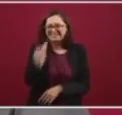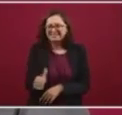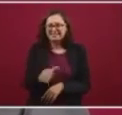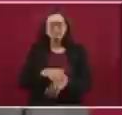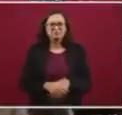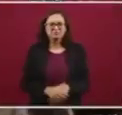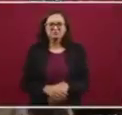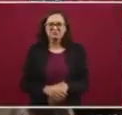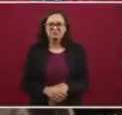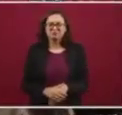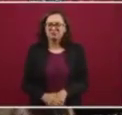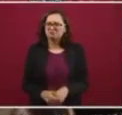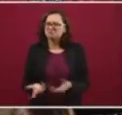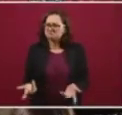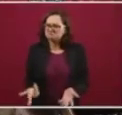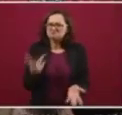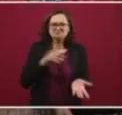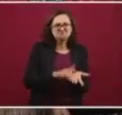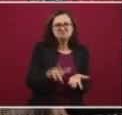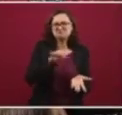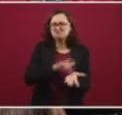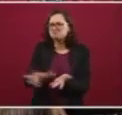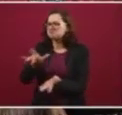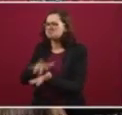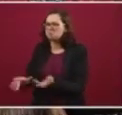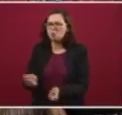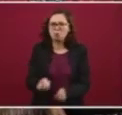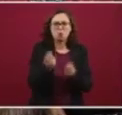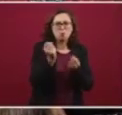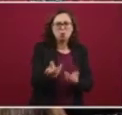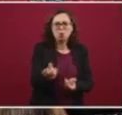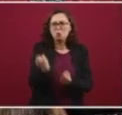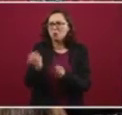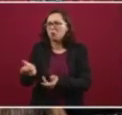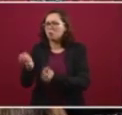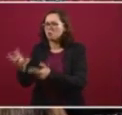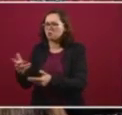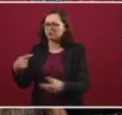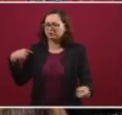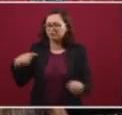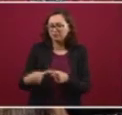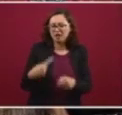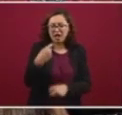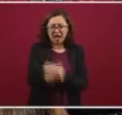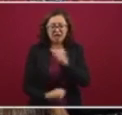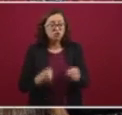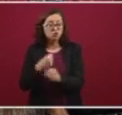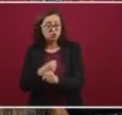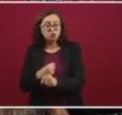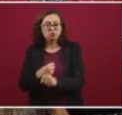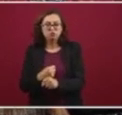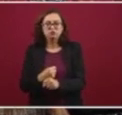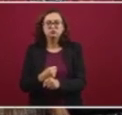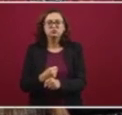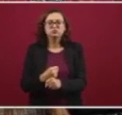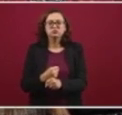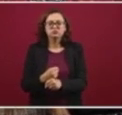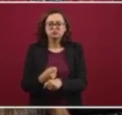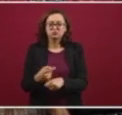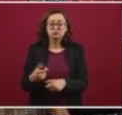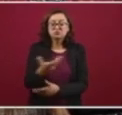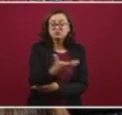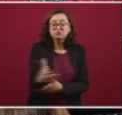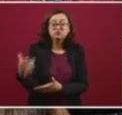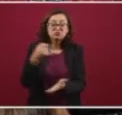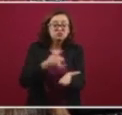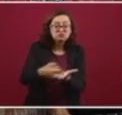se han entregado este año los fondos al campo antes de la temporada de